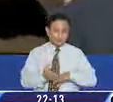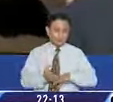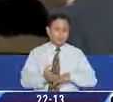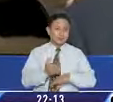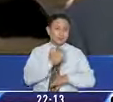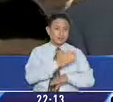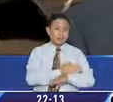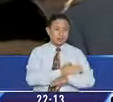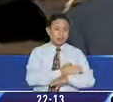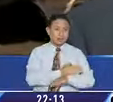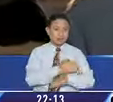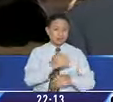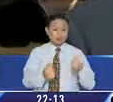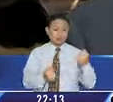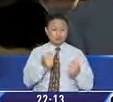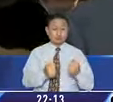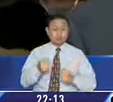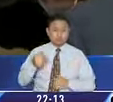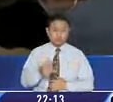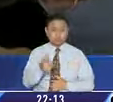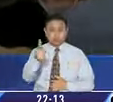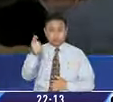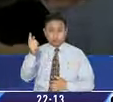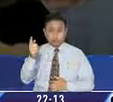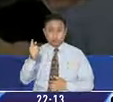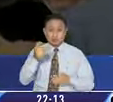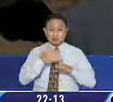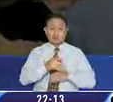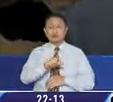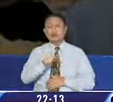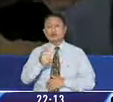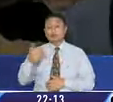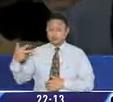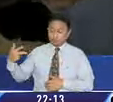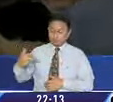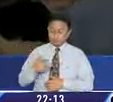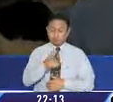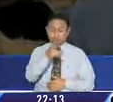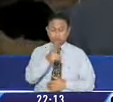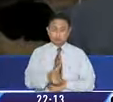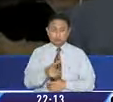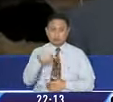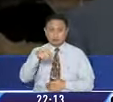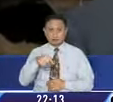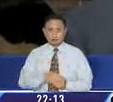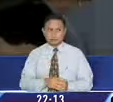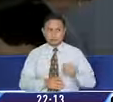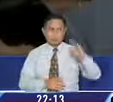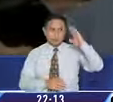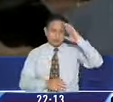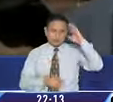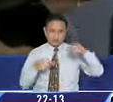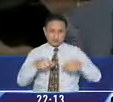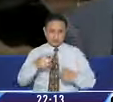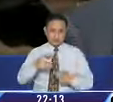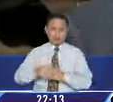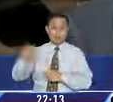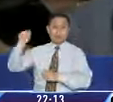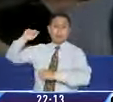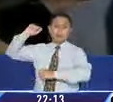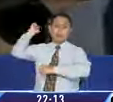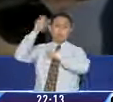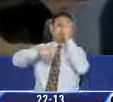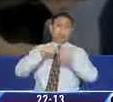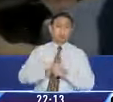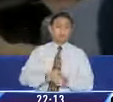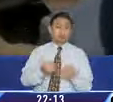antes de un vehículo anterior hace detonaciones, después viene este otro vehículo, genera obviamente el lanzamiento de objetos que usted sabe que la policía